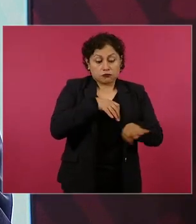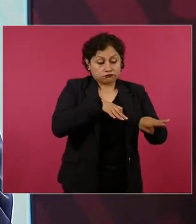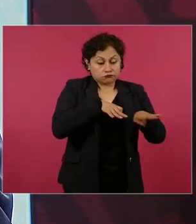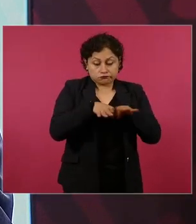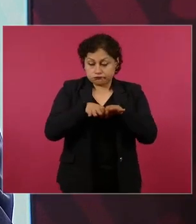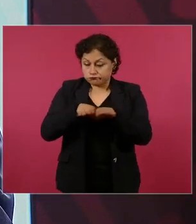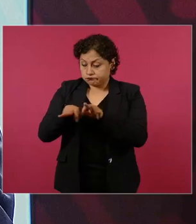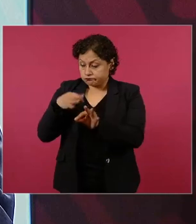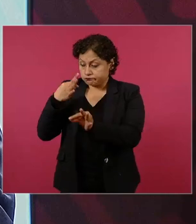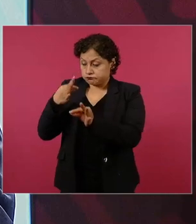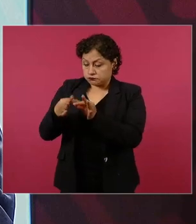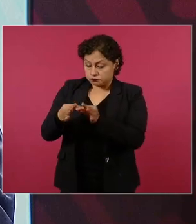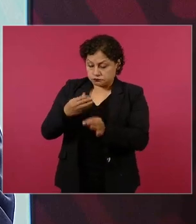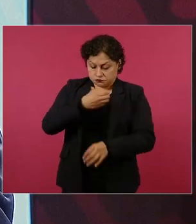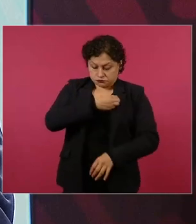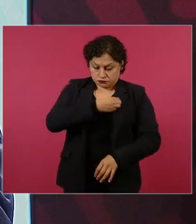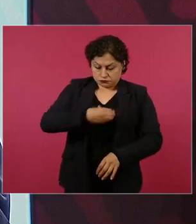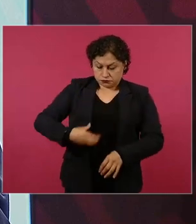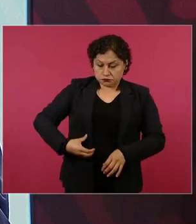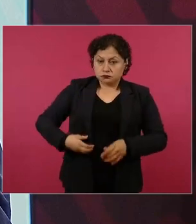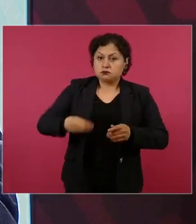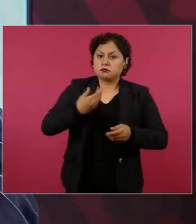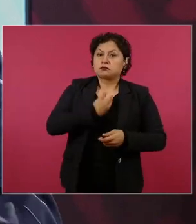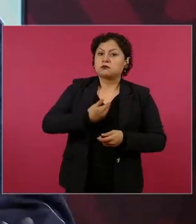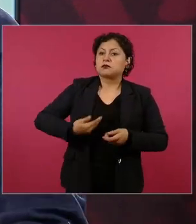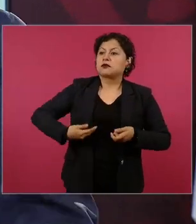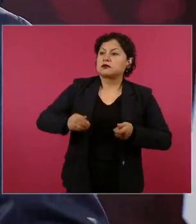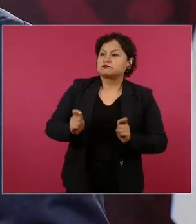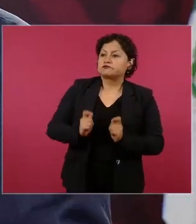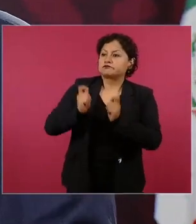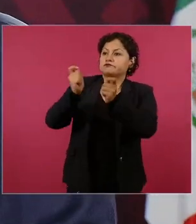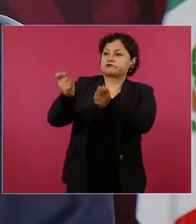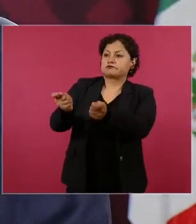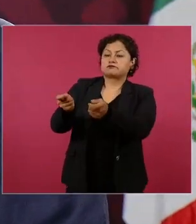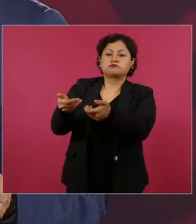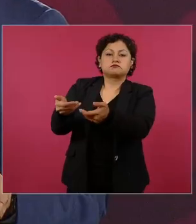banda presidencial y me siento muy contento.